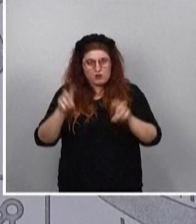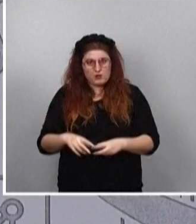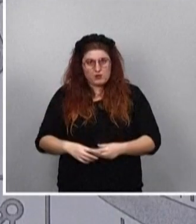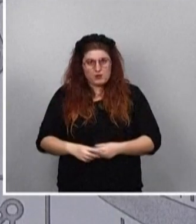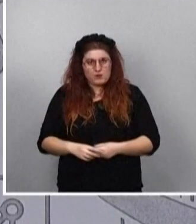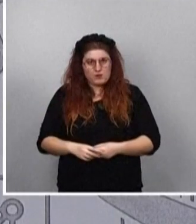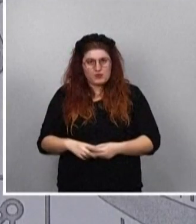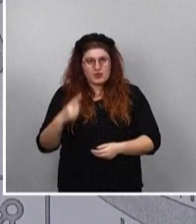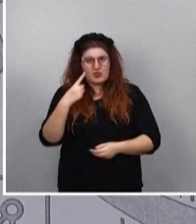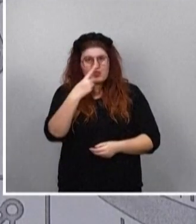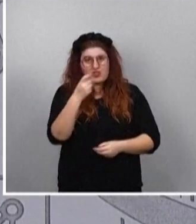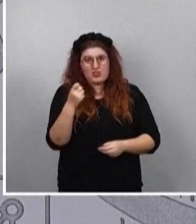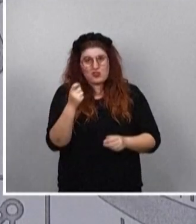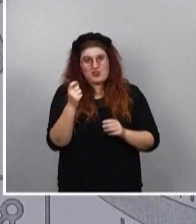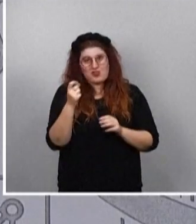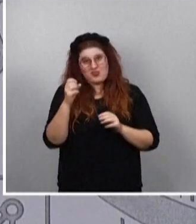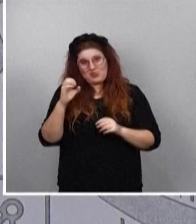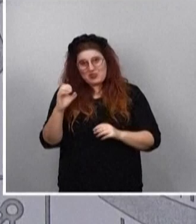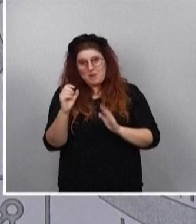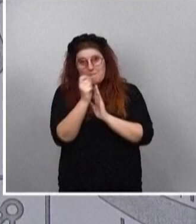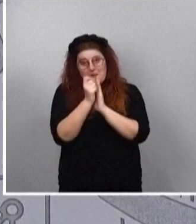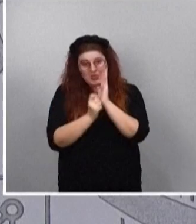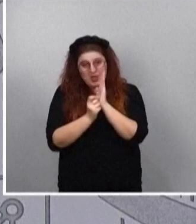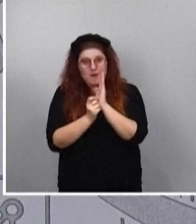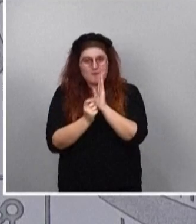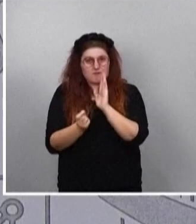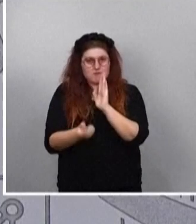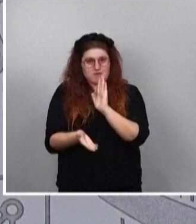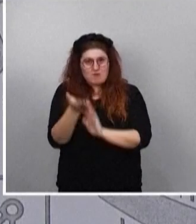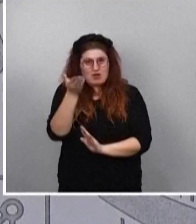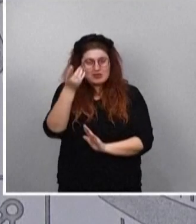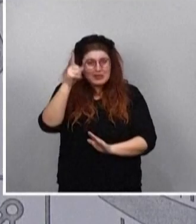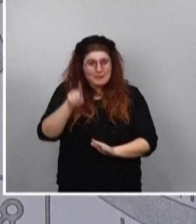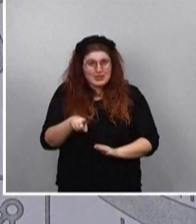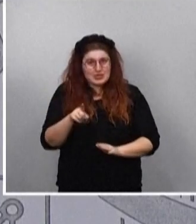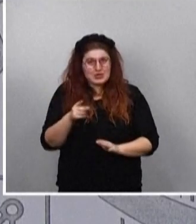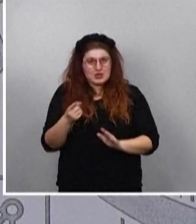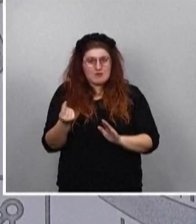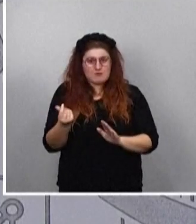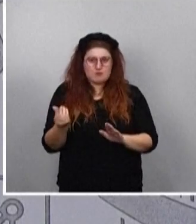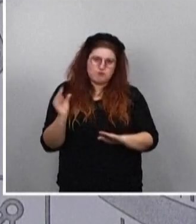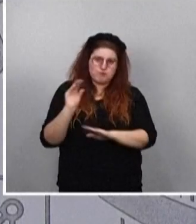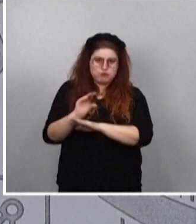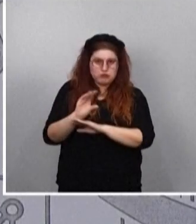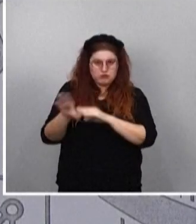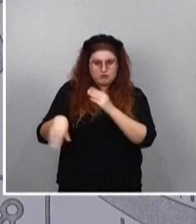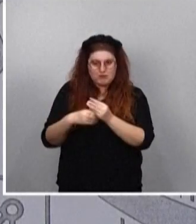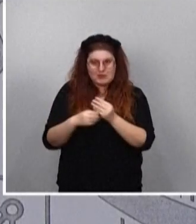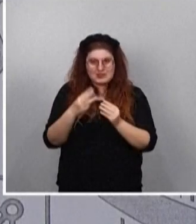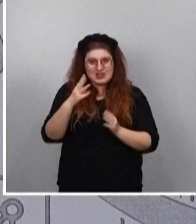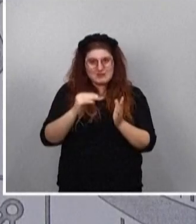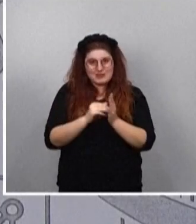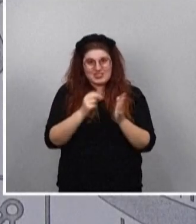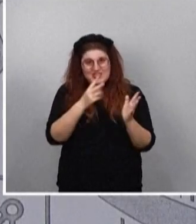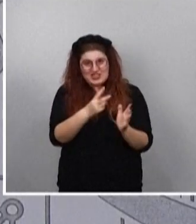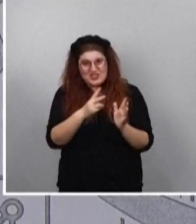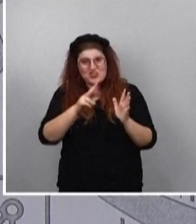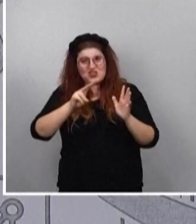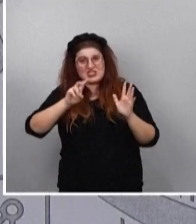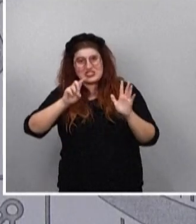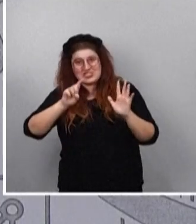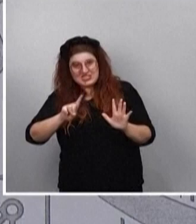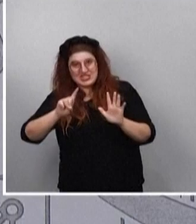con 110 medidas adicionales y con una inversión agregada de 3.765 millones de euros para